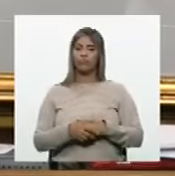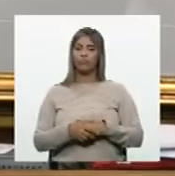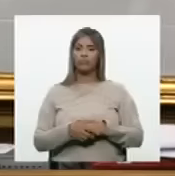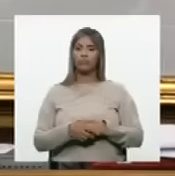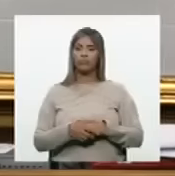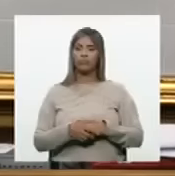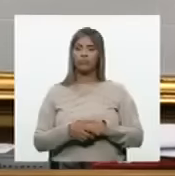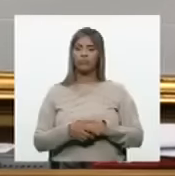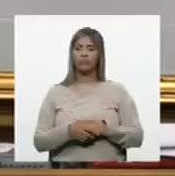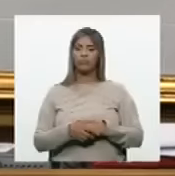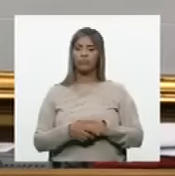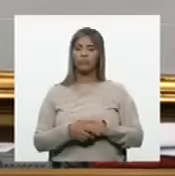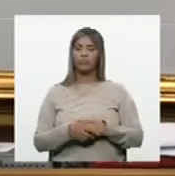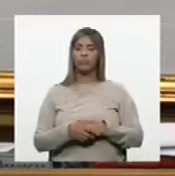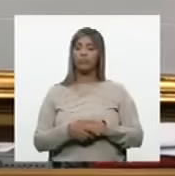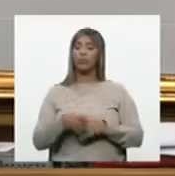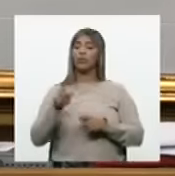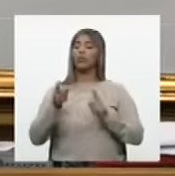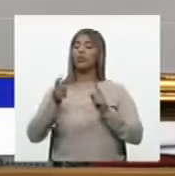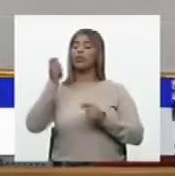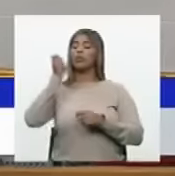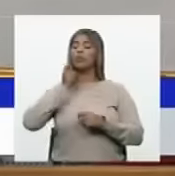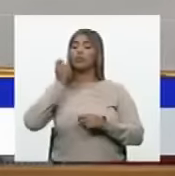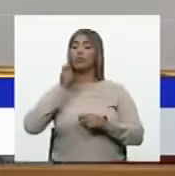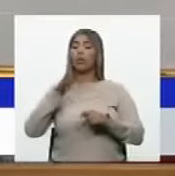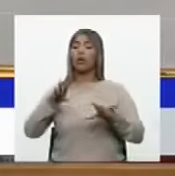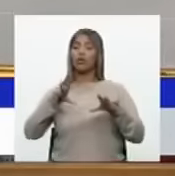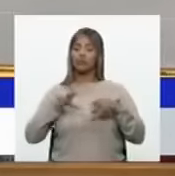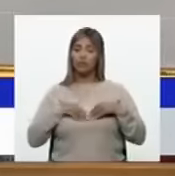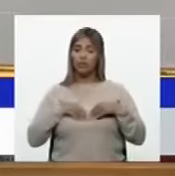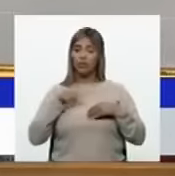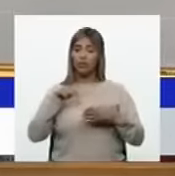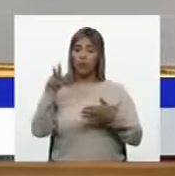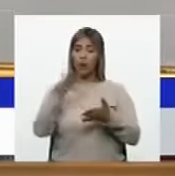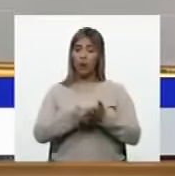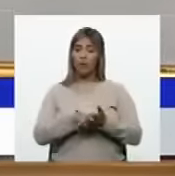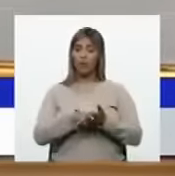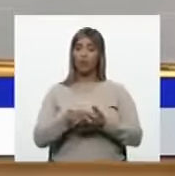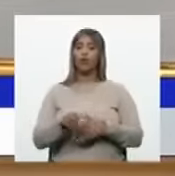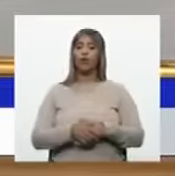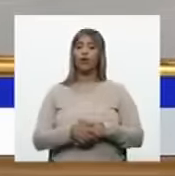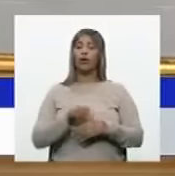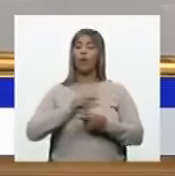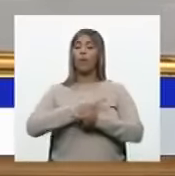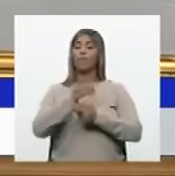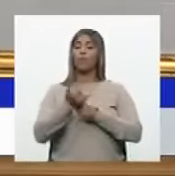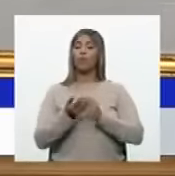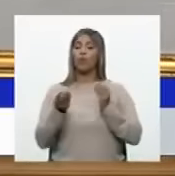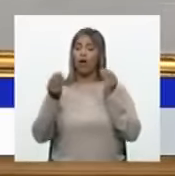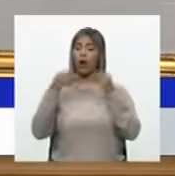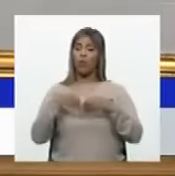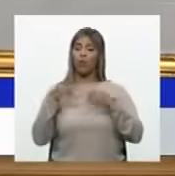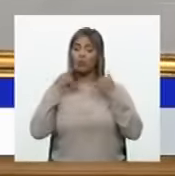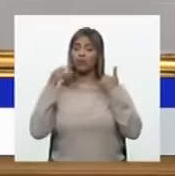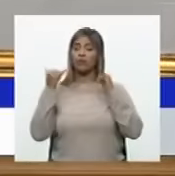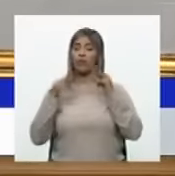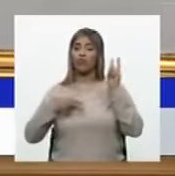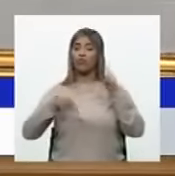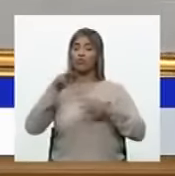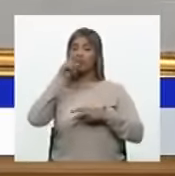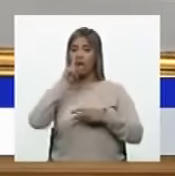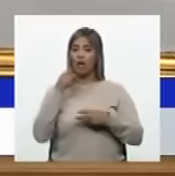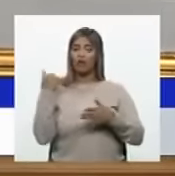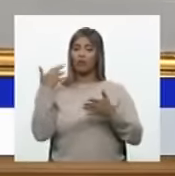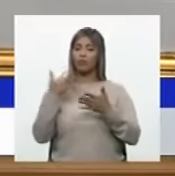En consideración, las honorables diputadas y los honorables diputados que estén a favor de aprobar el proyecto de acuerdo en conmemoración de los 12